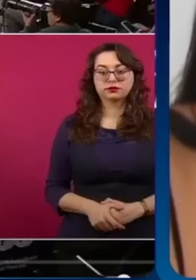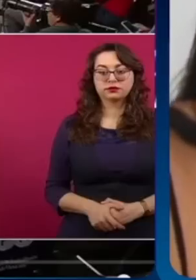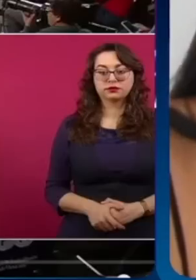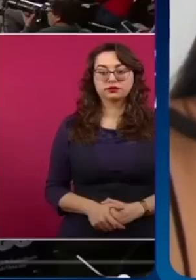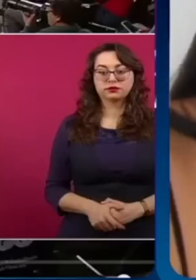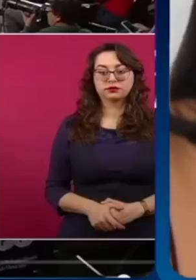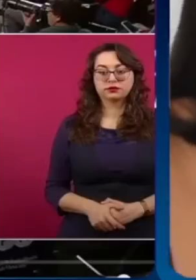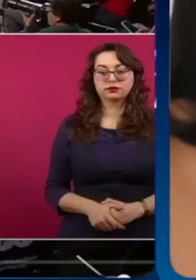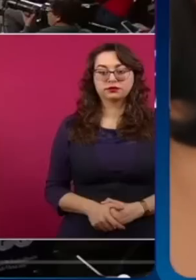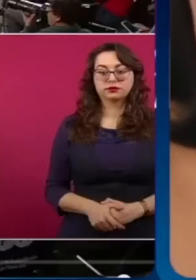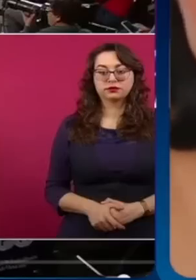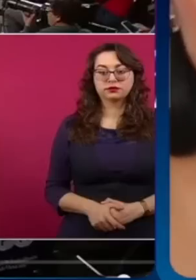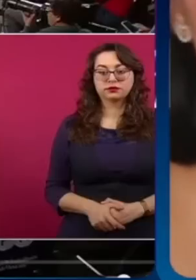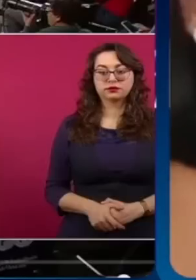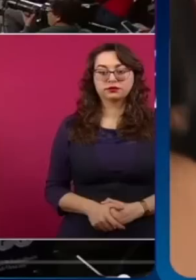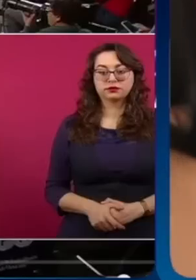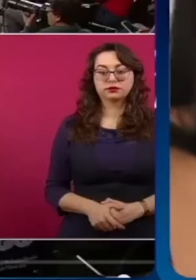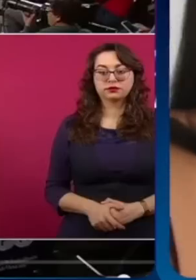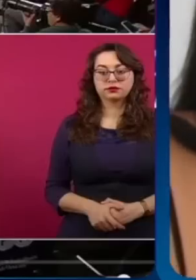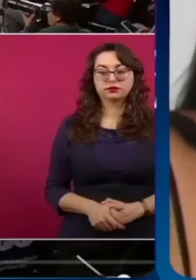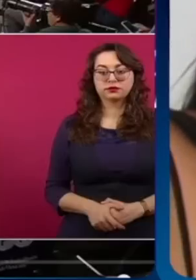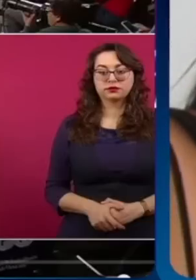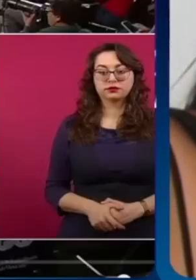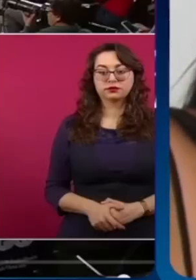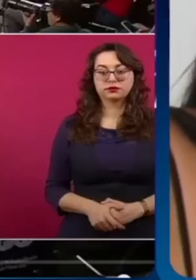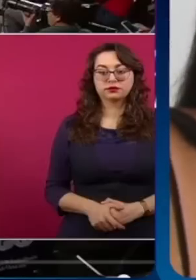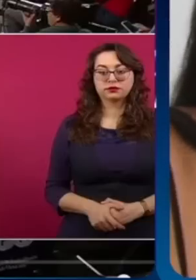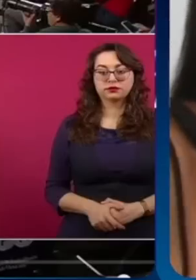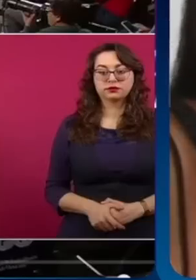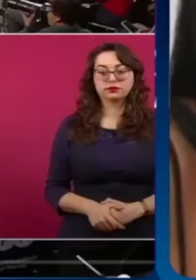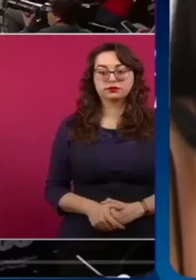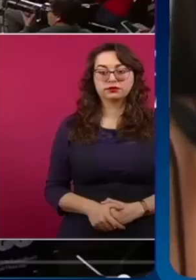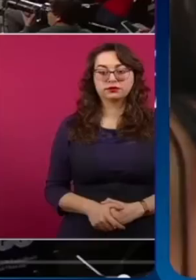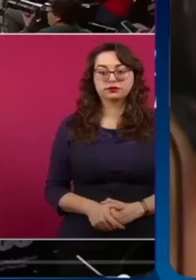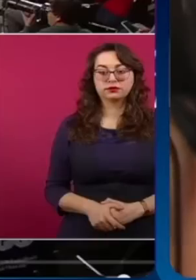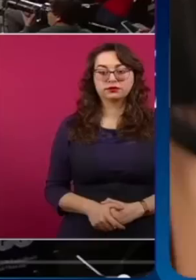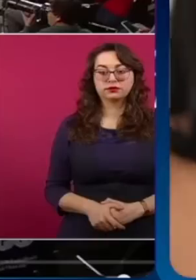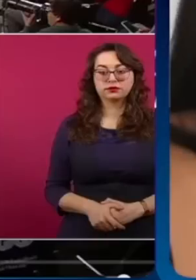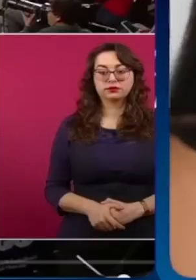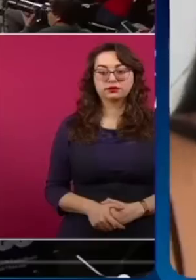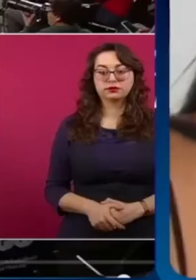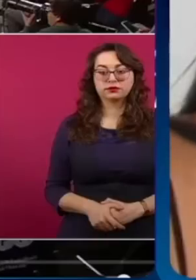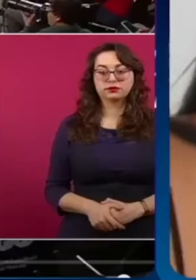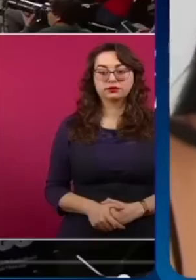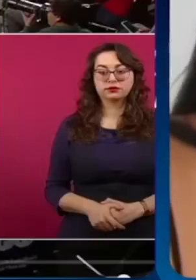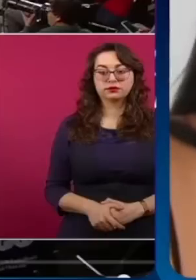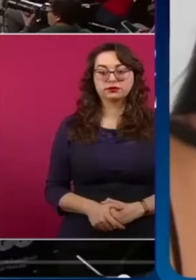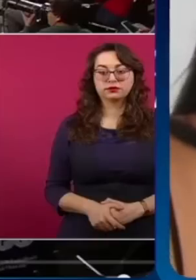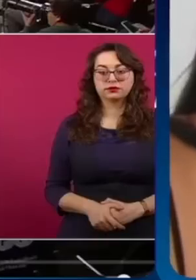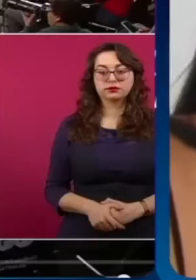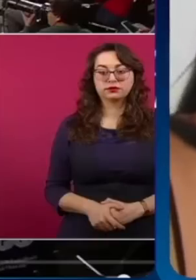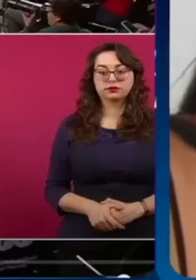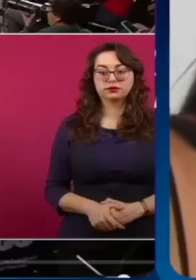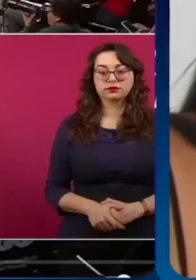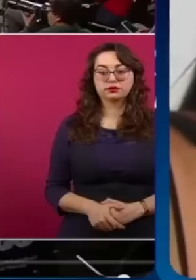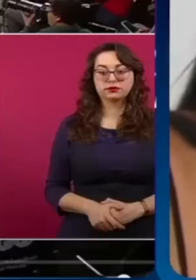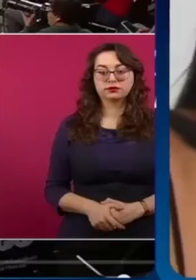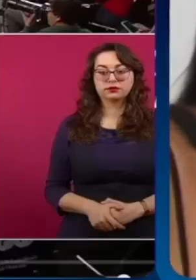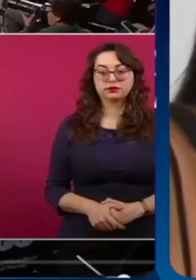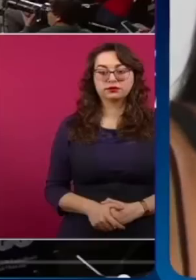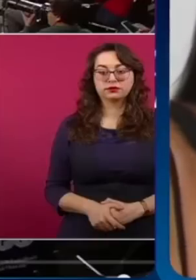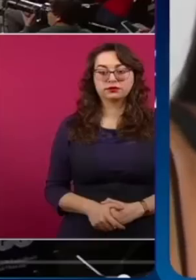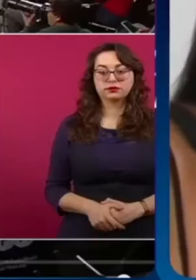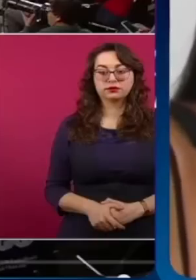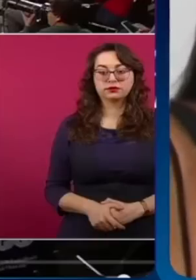en su momento, bueno, tuvo que también que afrontar pues parte de responsabilidad en todo esto, y